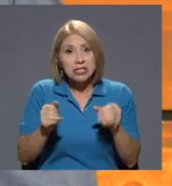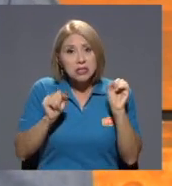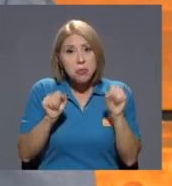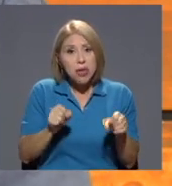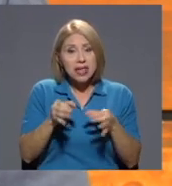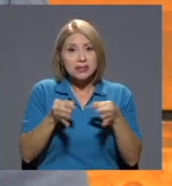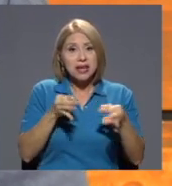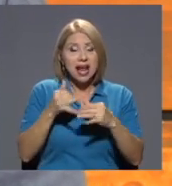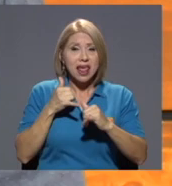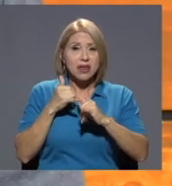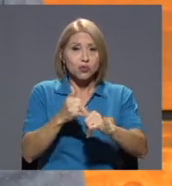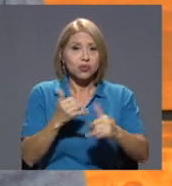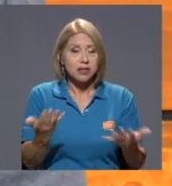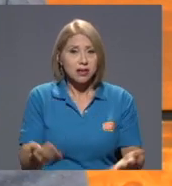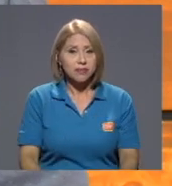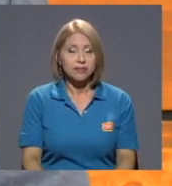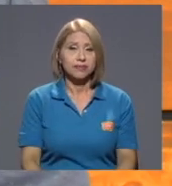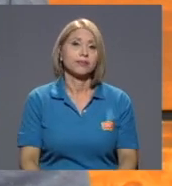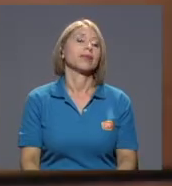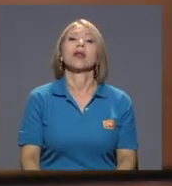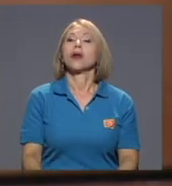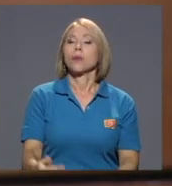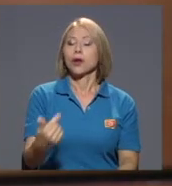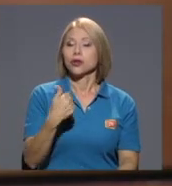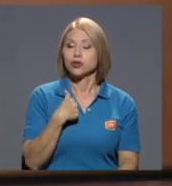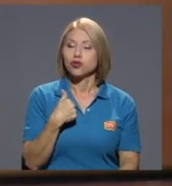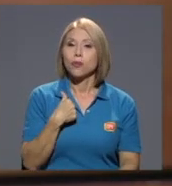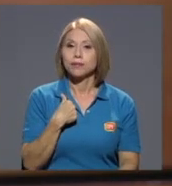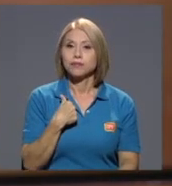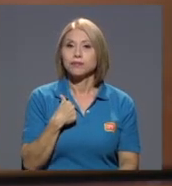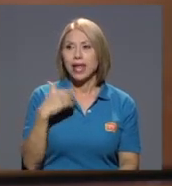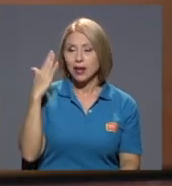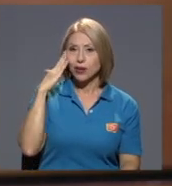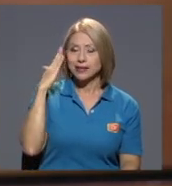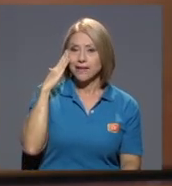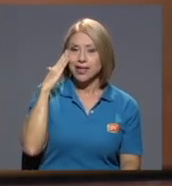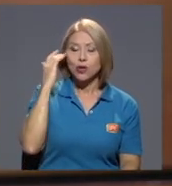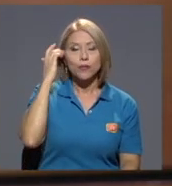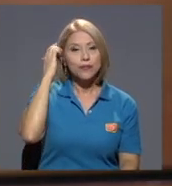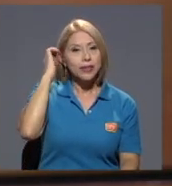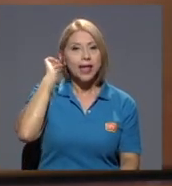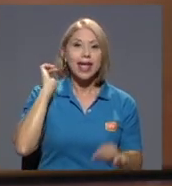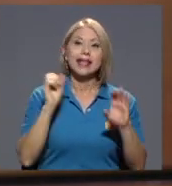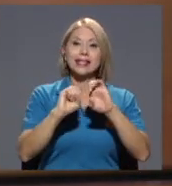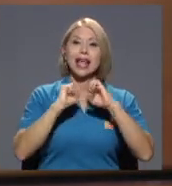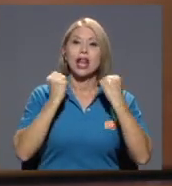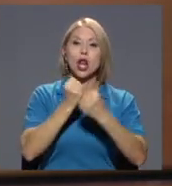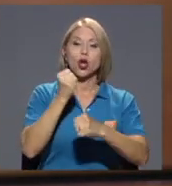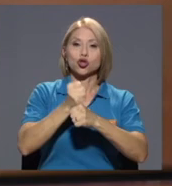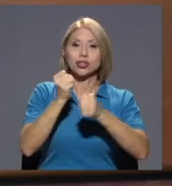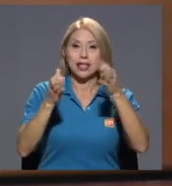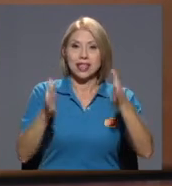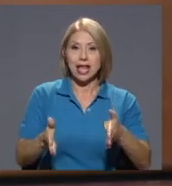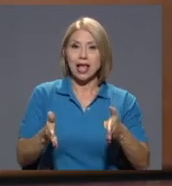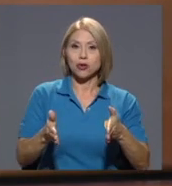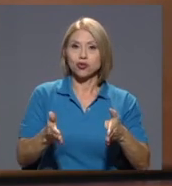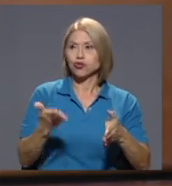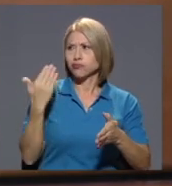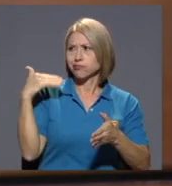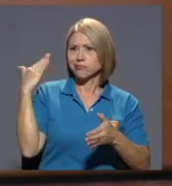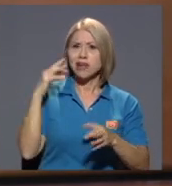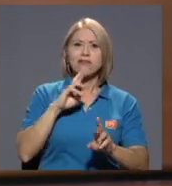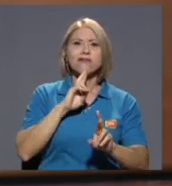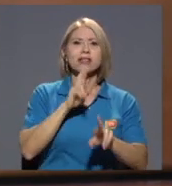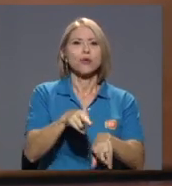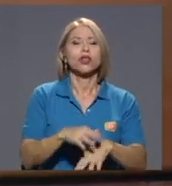paralelamente a eso bueno yo lo que he sabido es que en los sindicatos es un momento oportuno respondieron que no era resorte